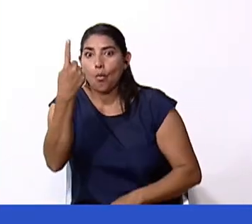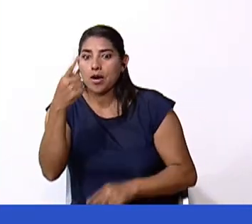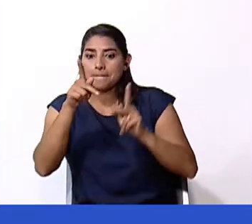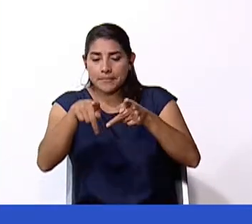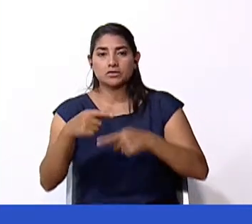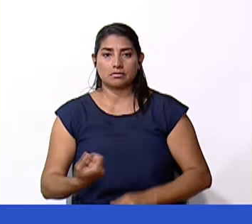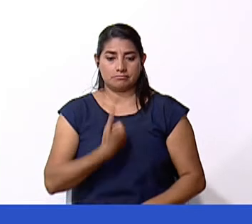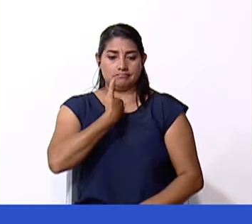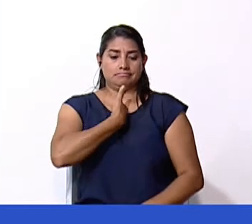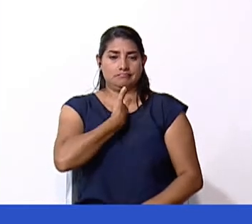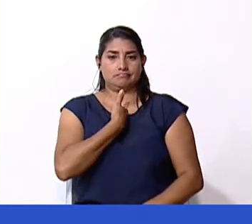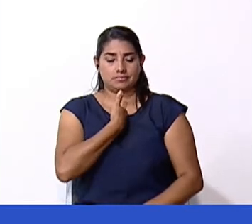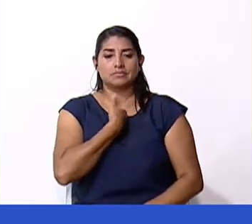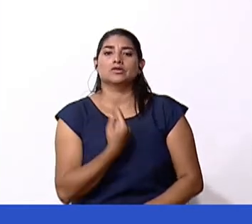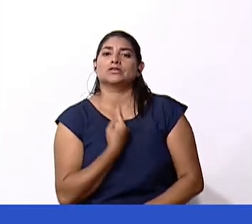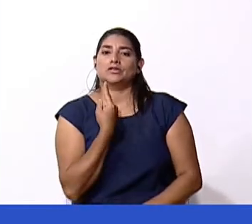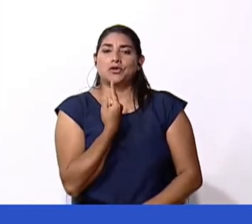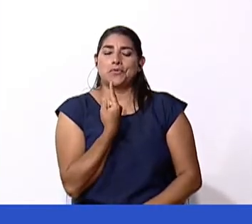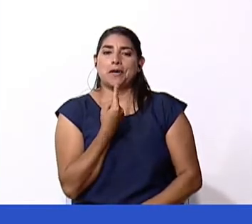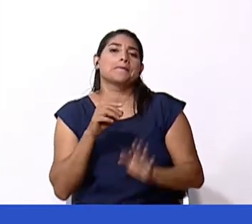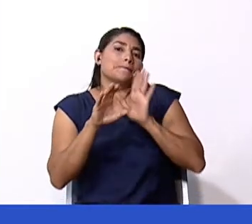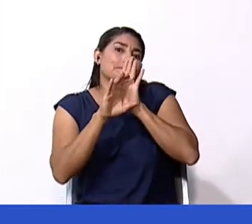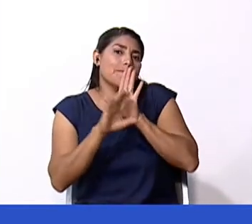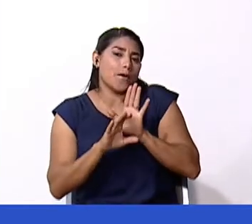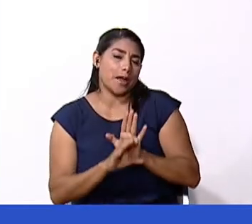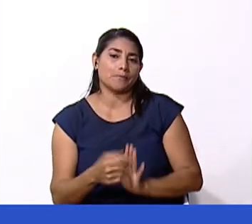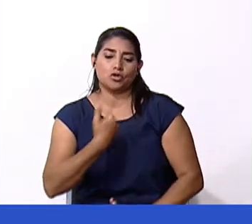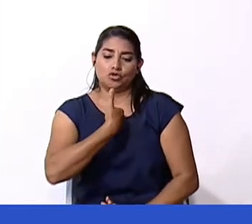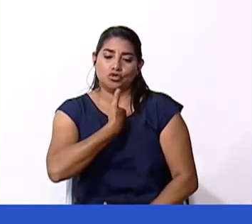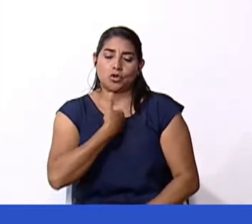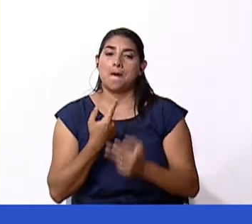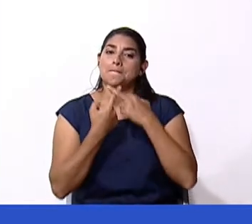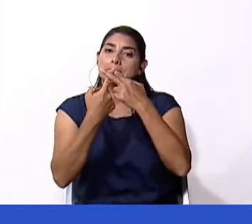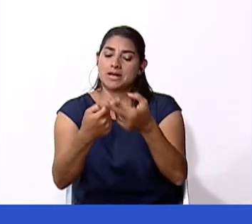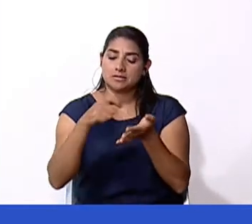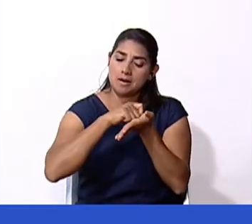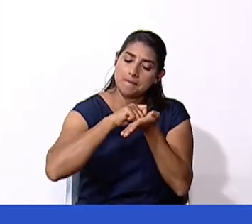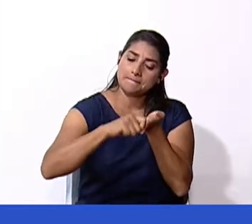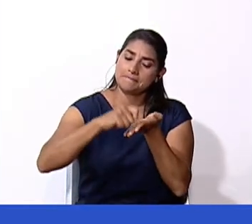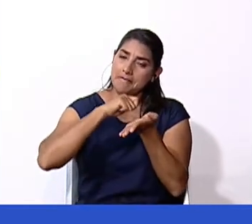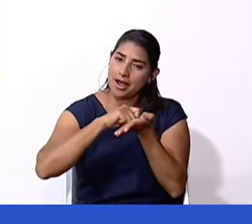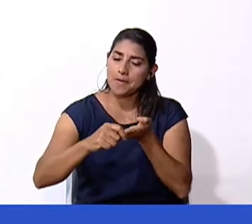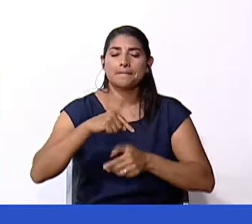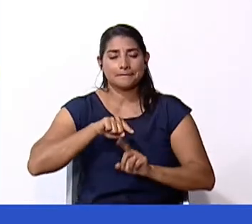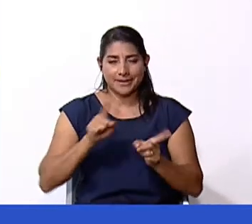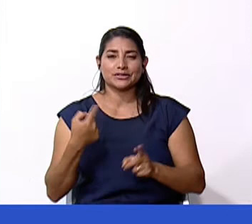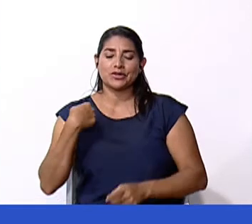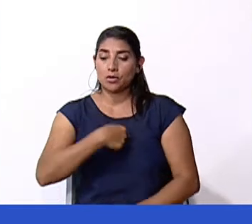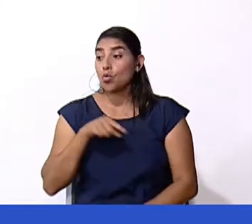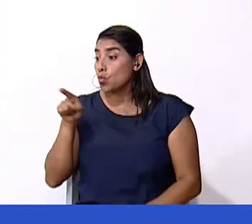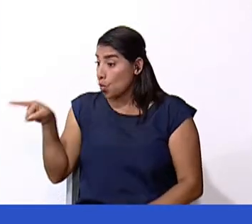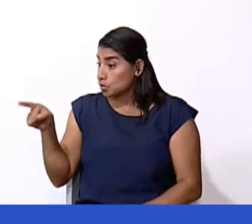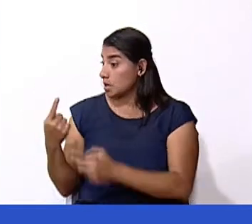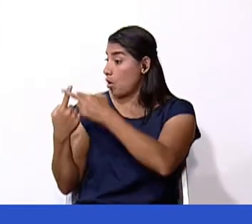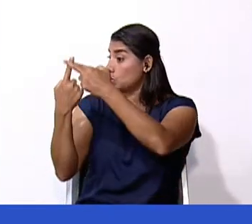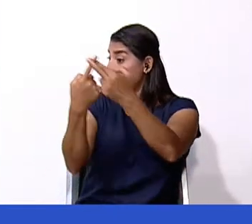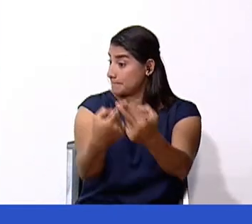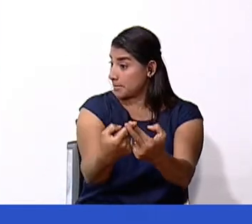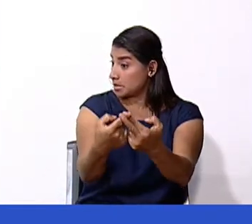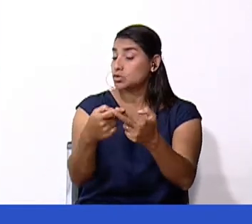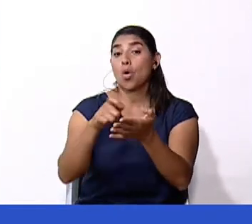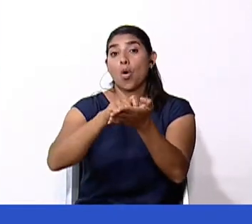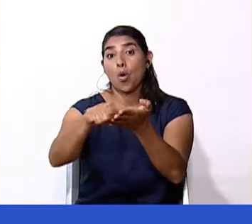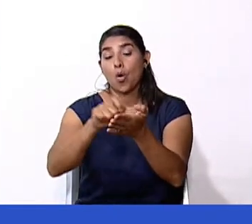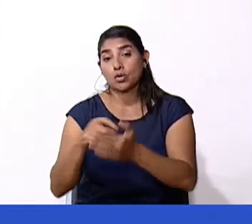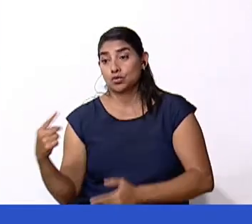sola persona, está en singular, como por ejemplo, yo presté los marcadores. Si digo, tú prestaste marcadores,